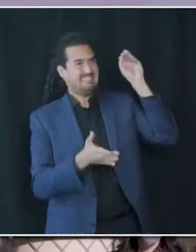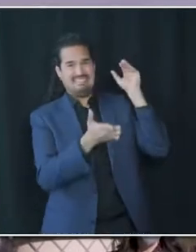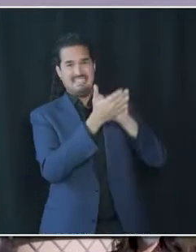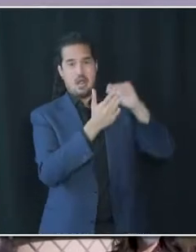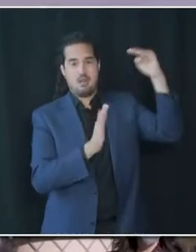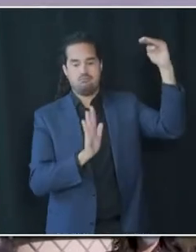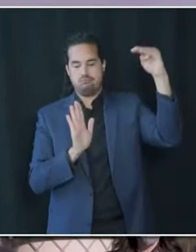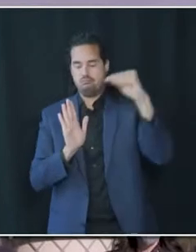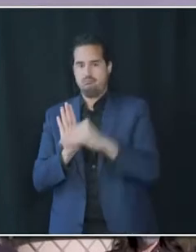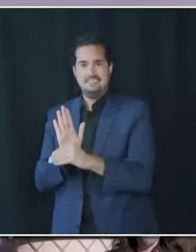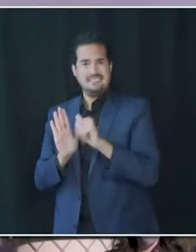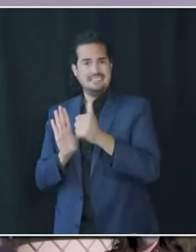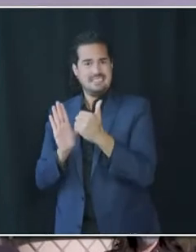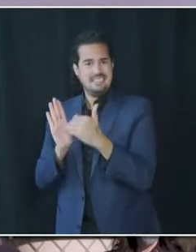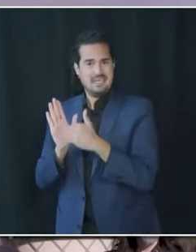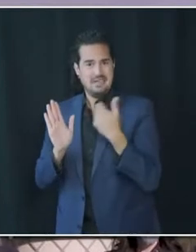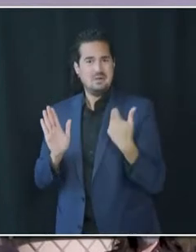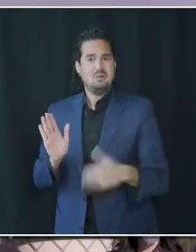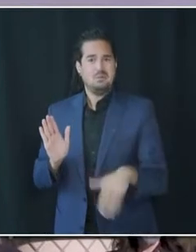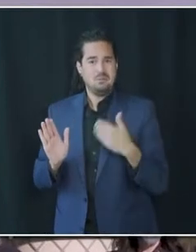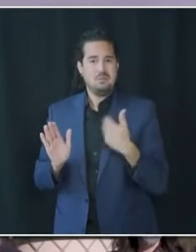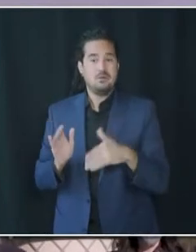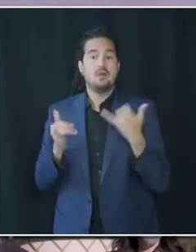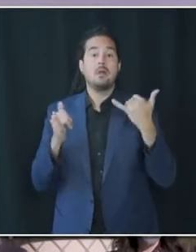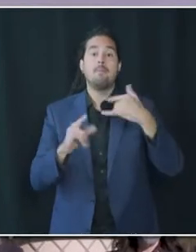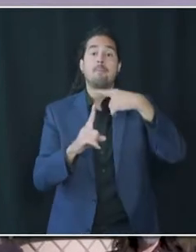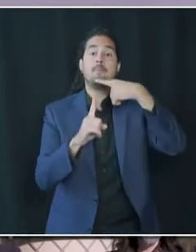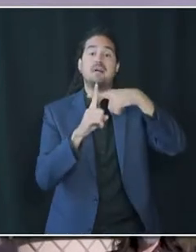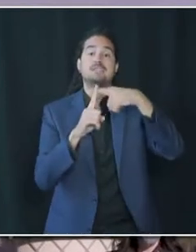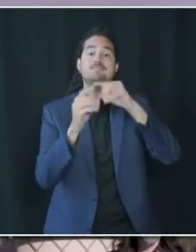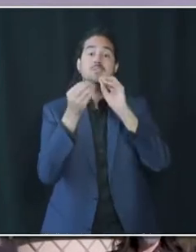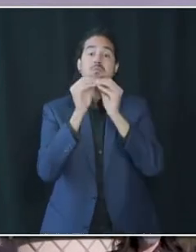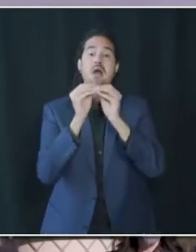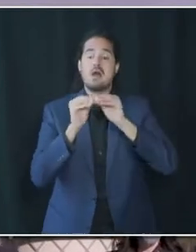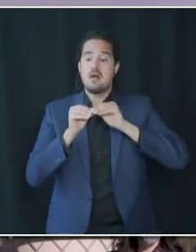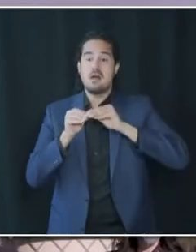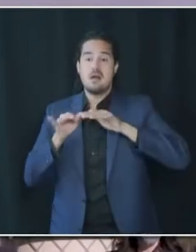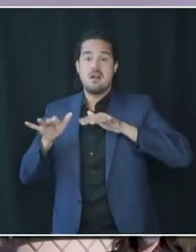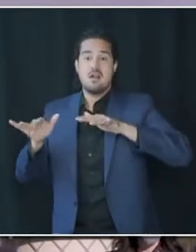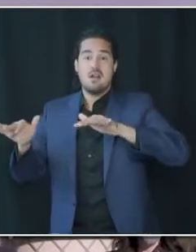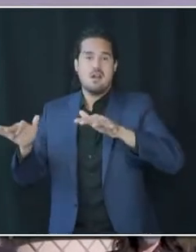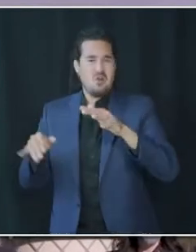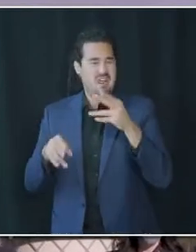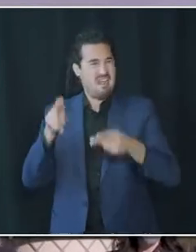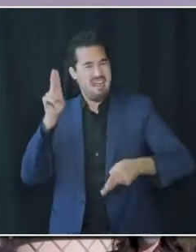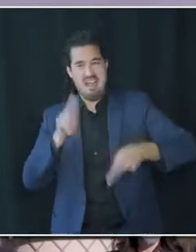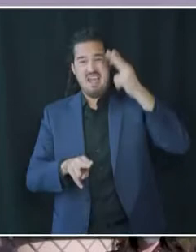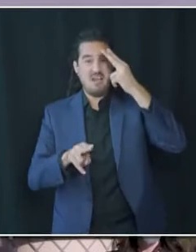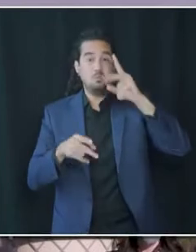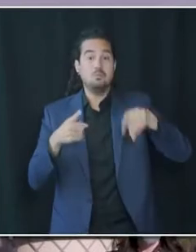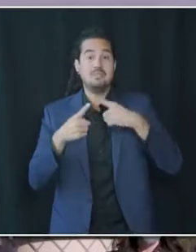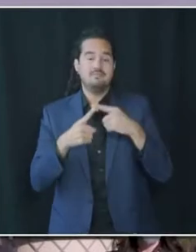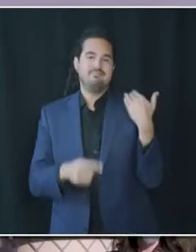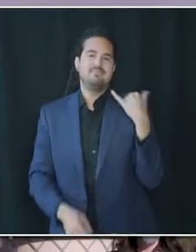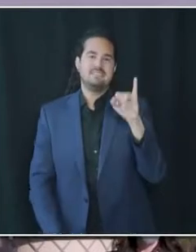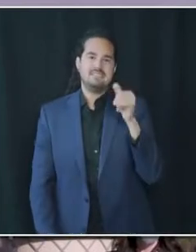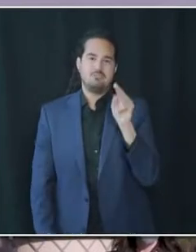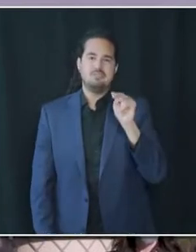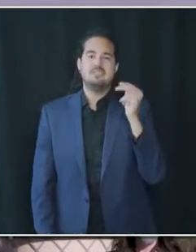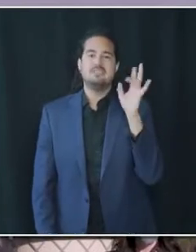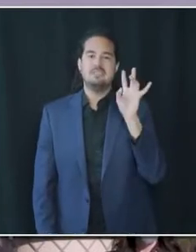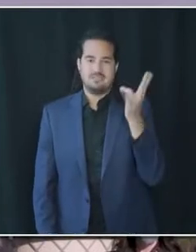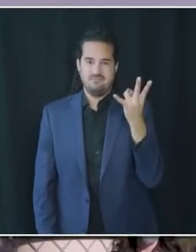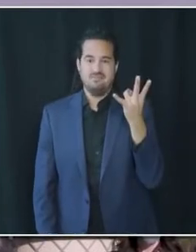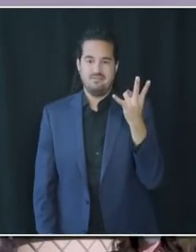positividad llegó a un pico el día 7 de enero 14.3 por ciento ahora